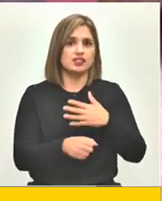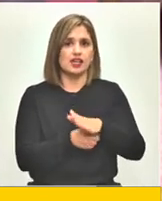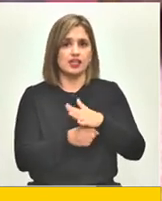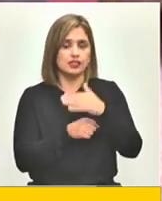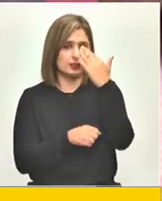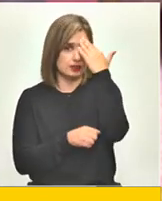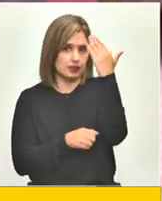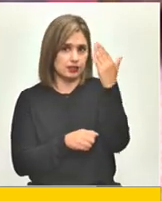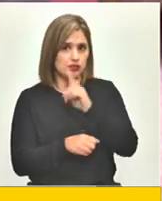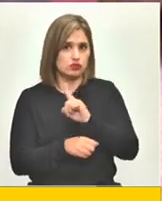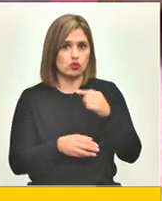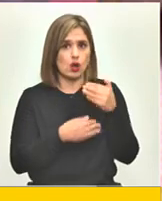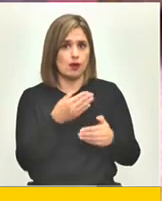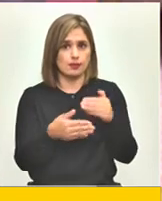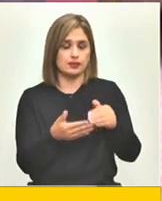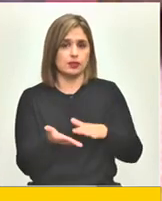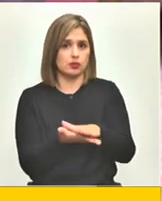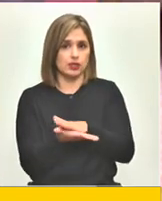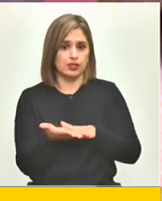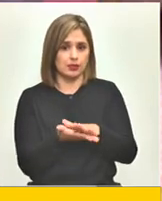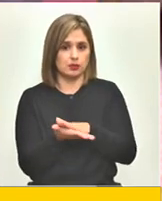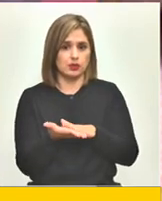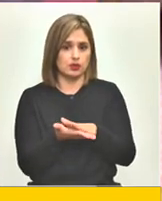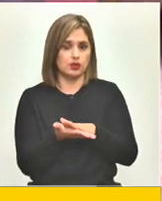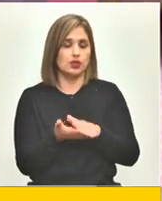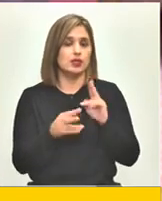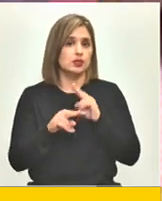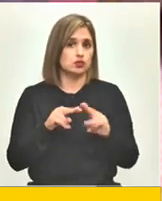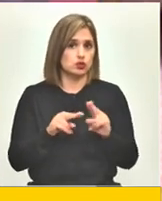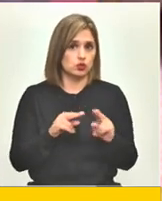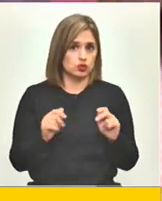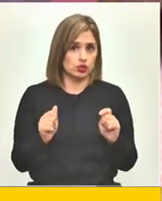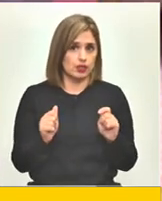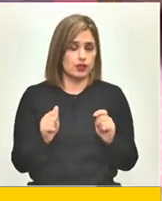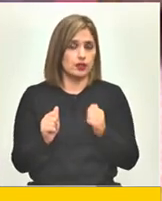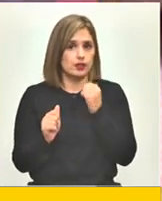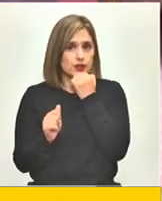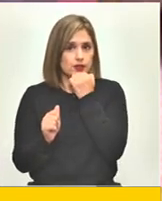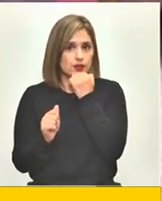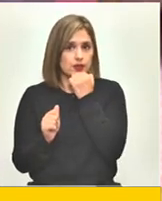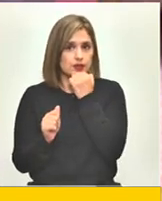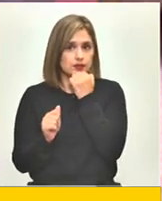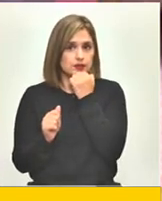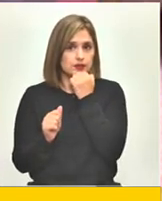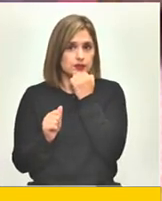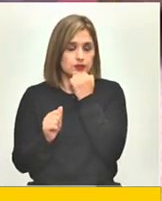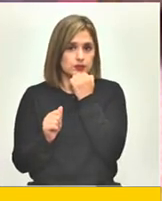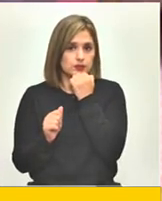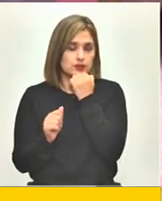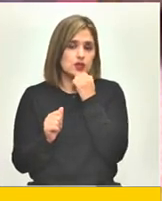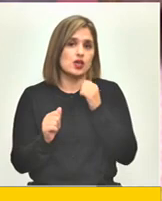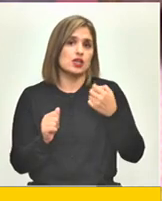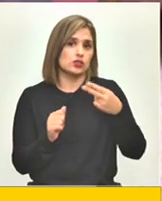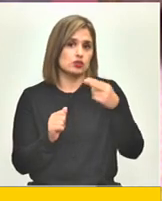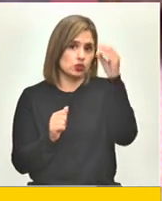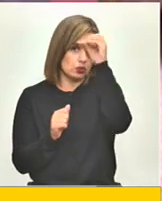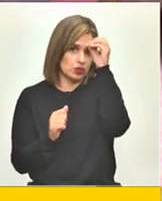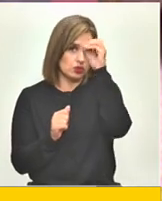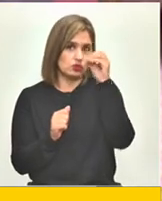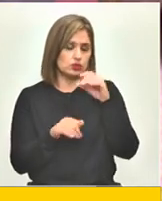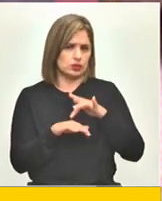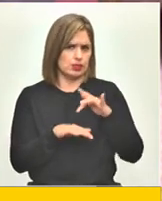sin avanzar por ejemplo en solucionar los errores que son a juicio de ellos muy graves